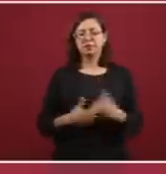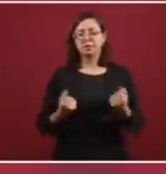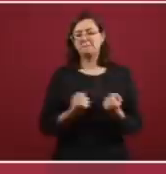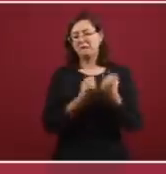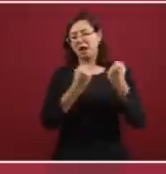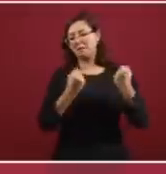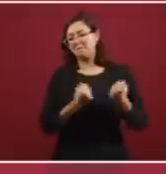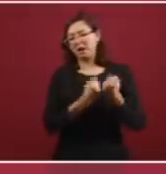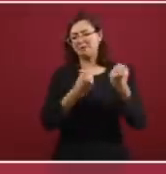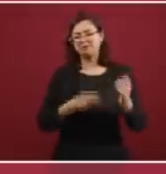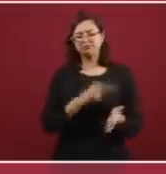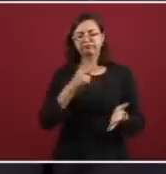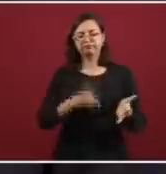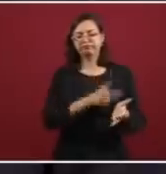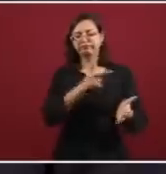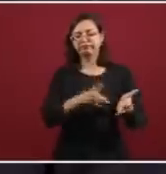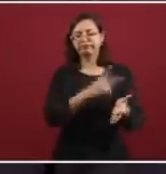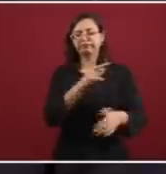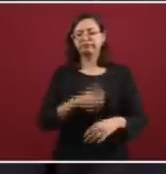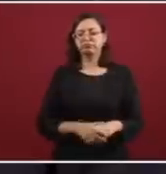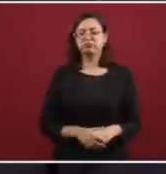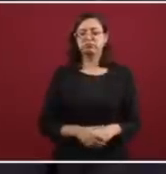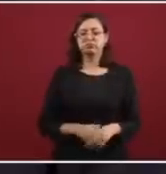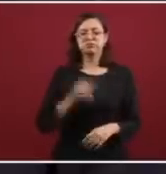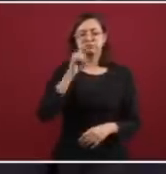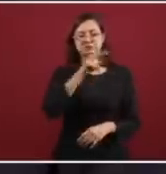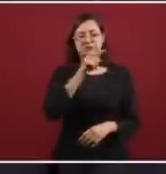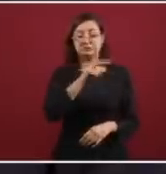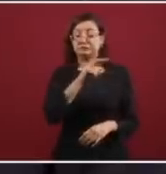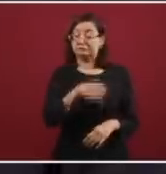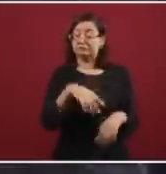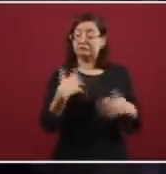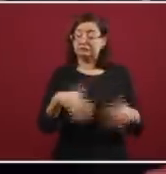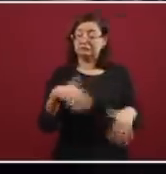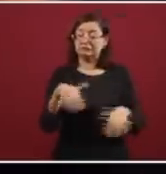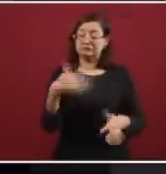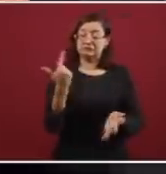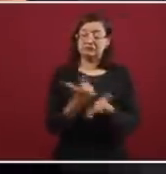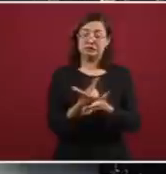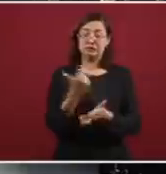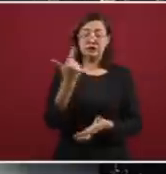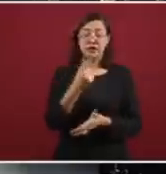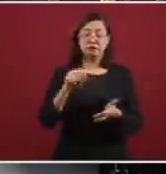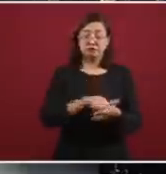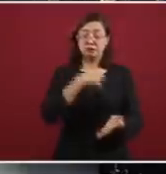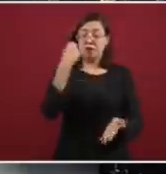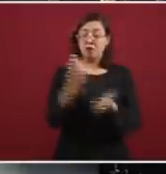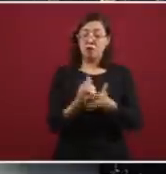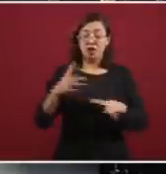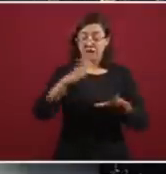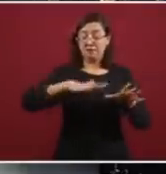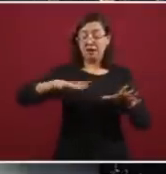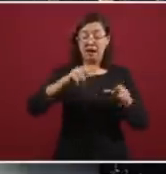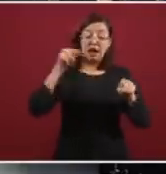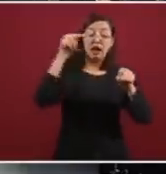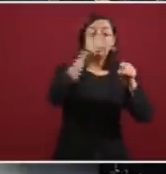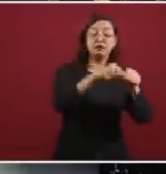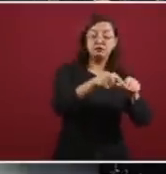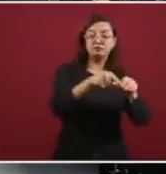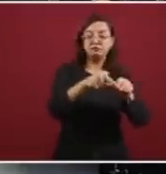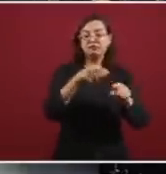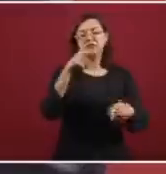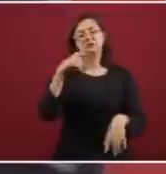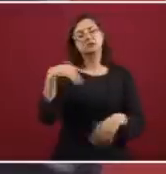enfrentamientos constantes. Ahí hay algo especial. De todo Tamaulipas es donde